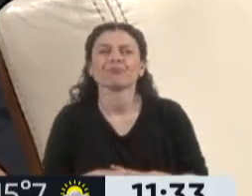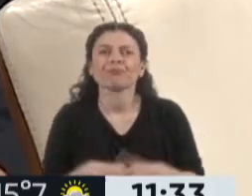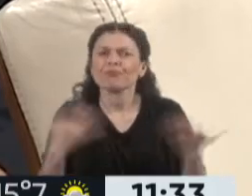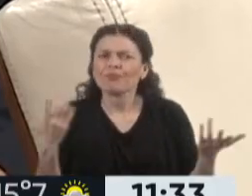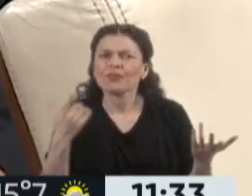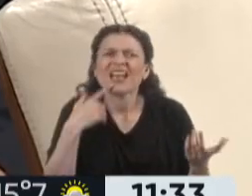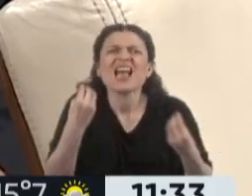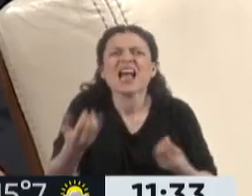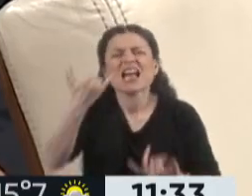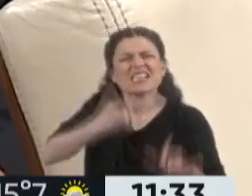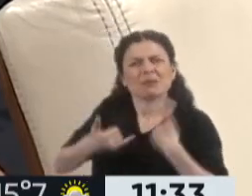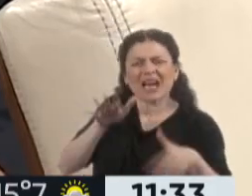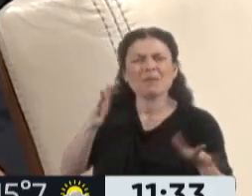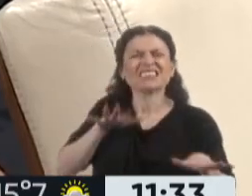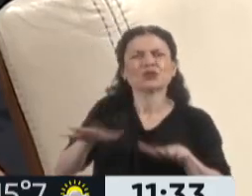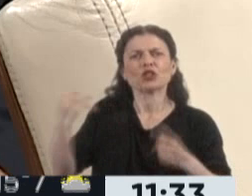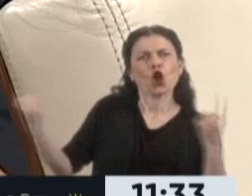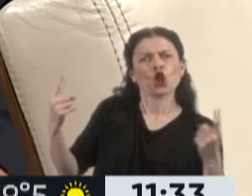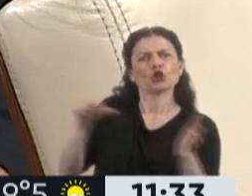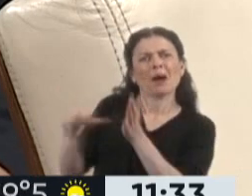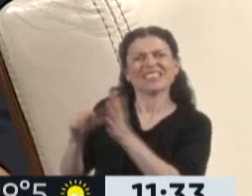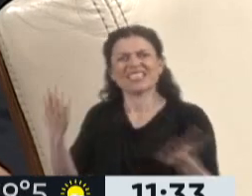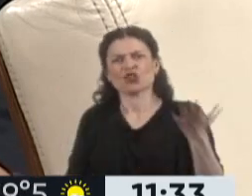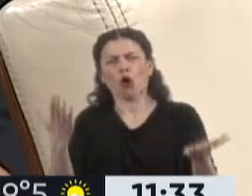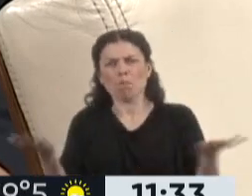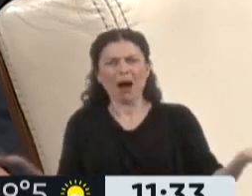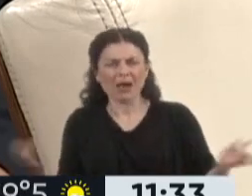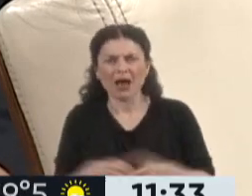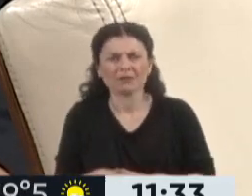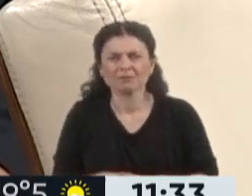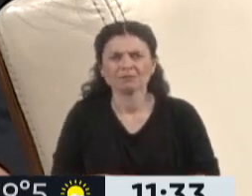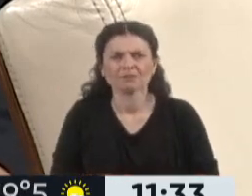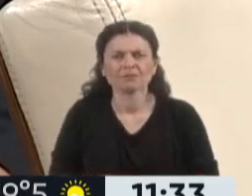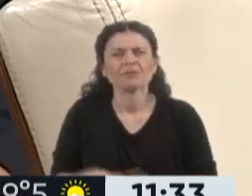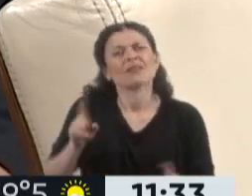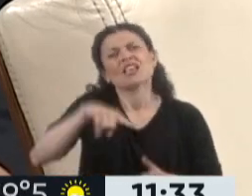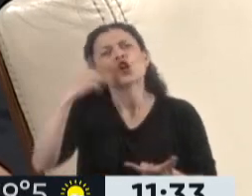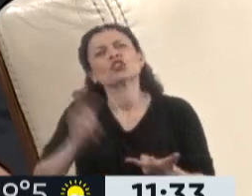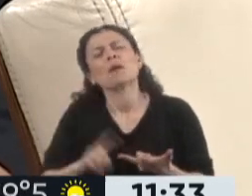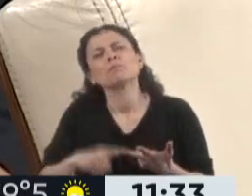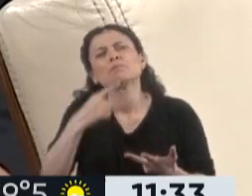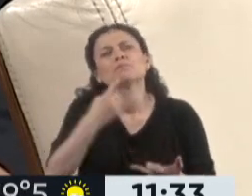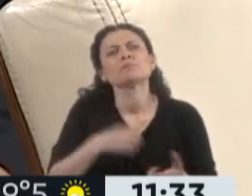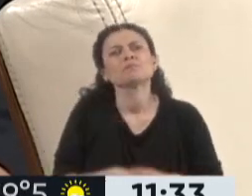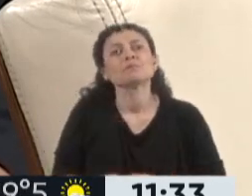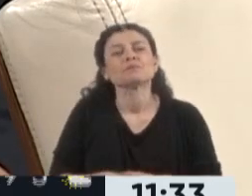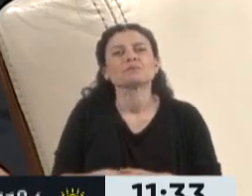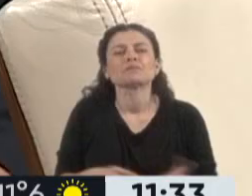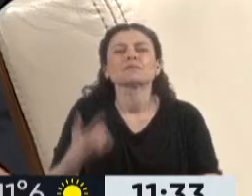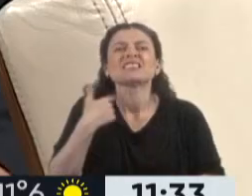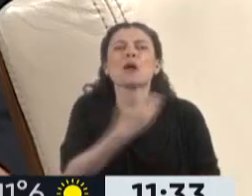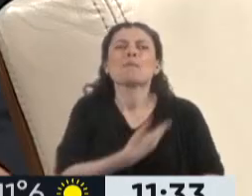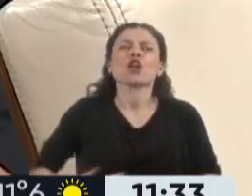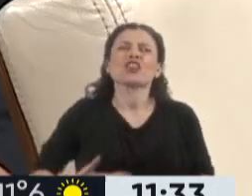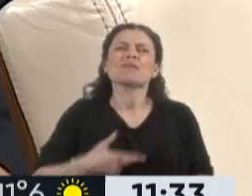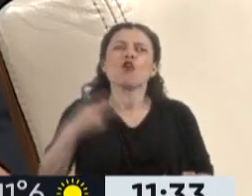fenómeno. Si usted le podría dar alguna explicación, si maneja el planteamiento. Y la otra pregunta, si usted cree, si la prensa kirchnerista, si